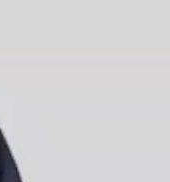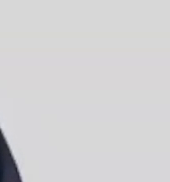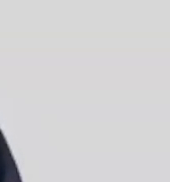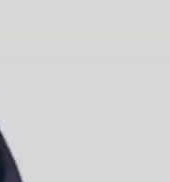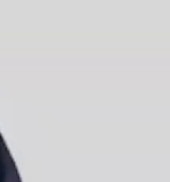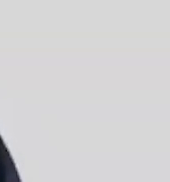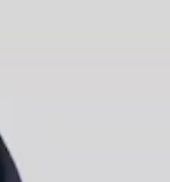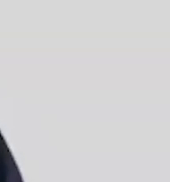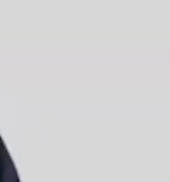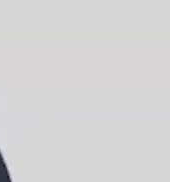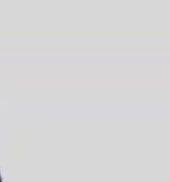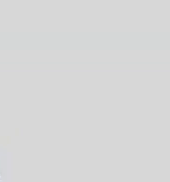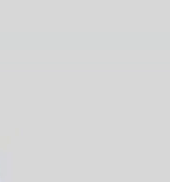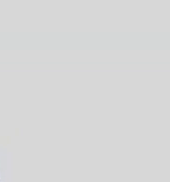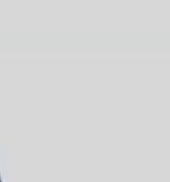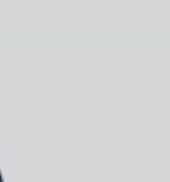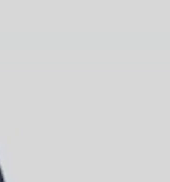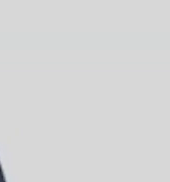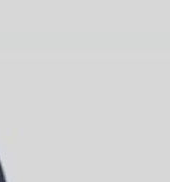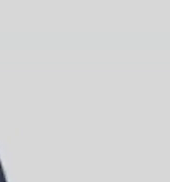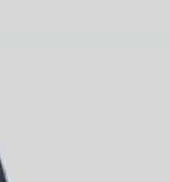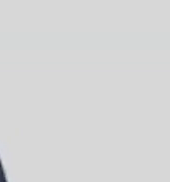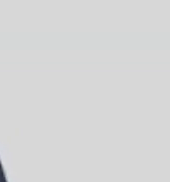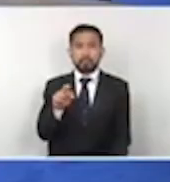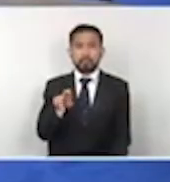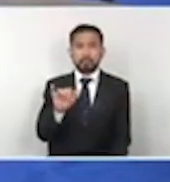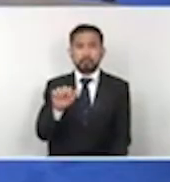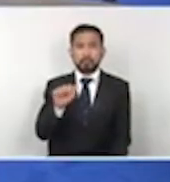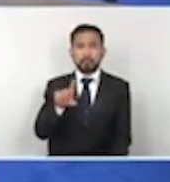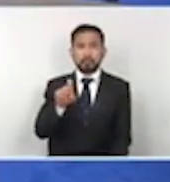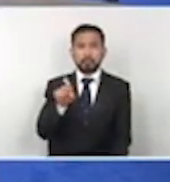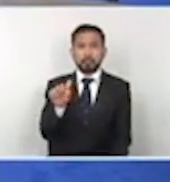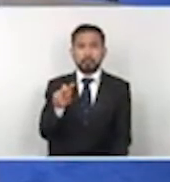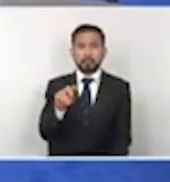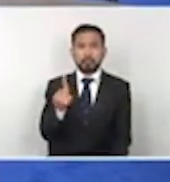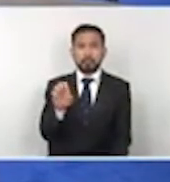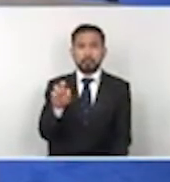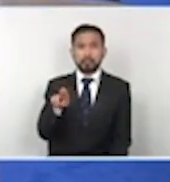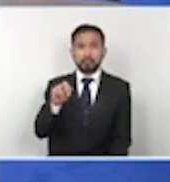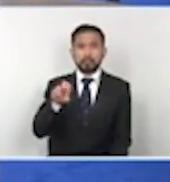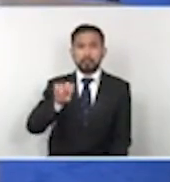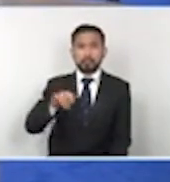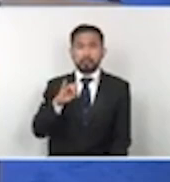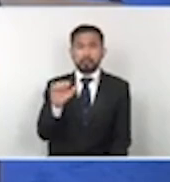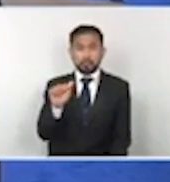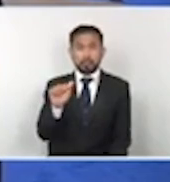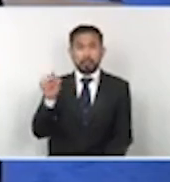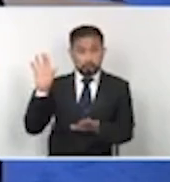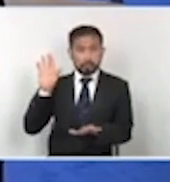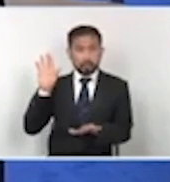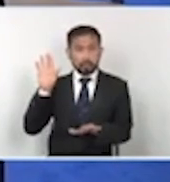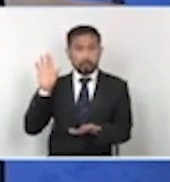oposición democrática que está representada en la asamblea legislativa para la presidencia de la Corte Suprema de Justicia y de la sala de lo